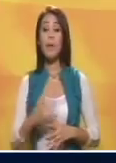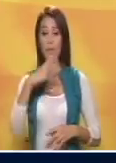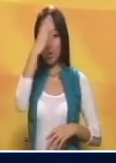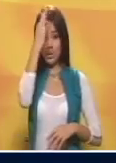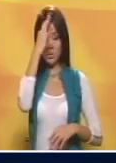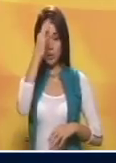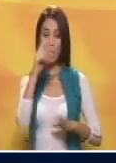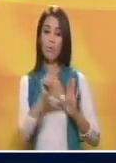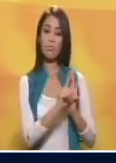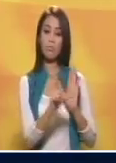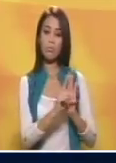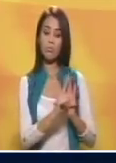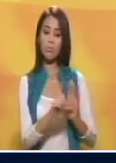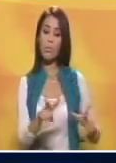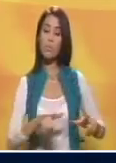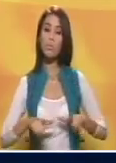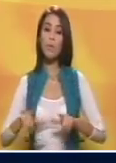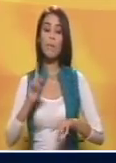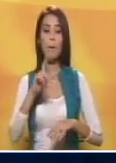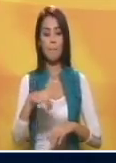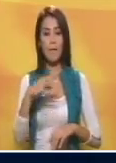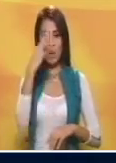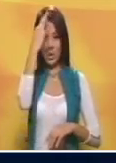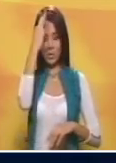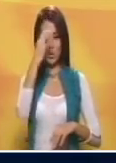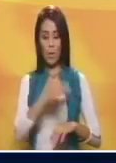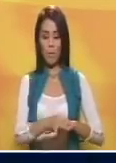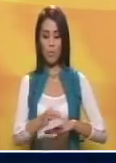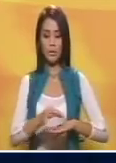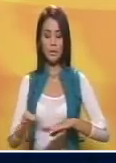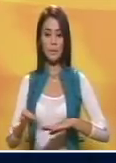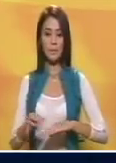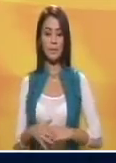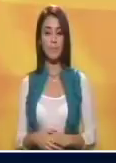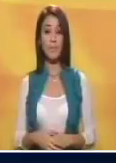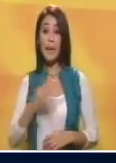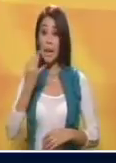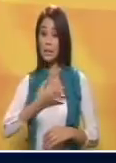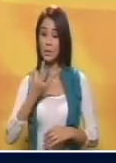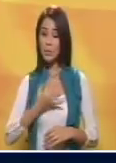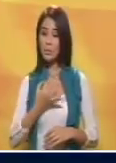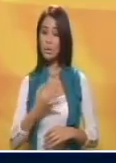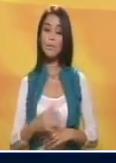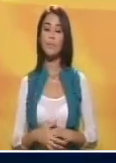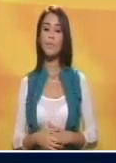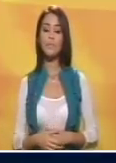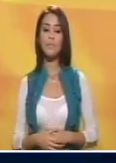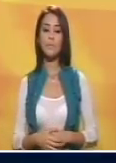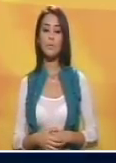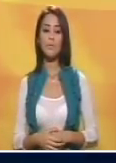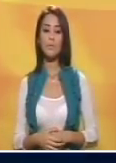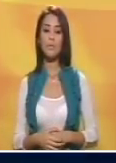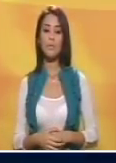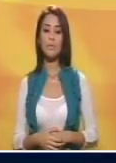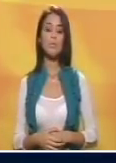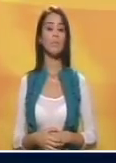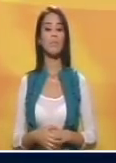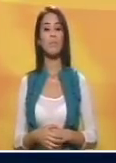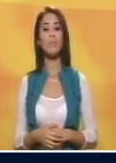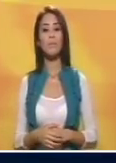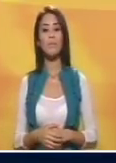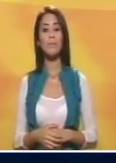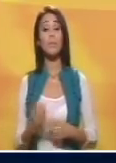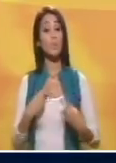legislativos regionales y de los consejos municipales, y le hemos dado la seguridad que vamos a estar muy seriamente y con